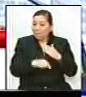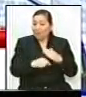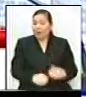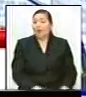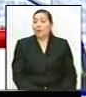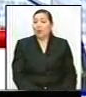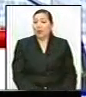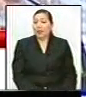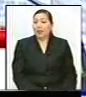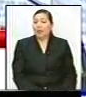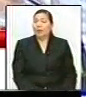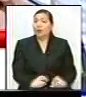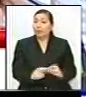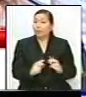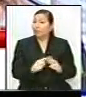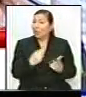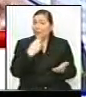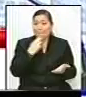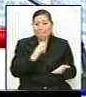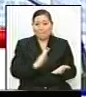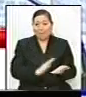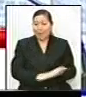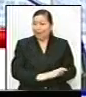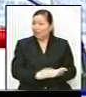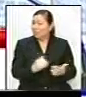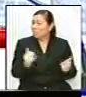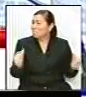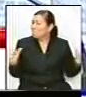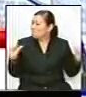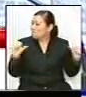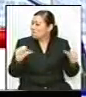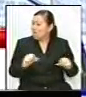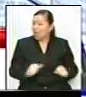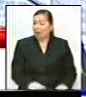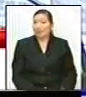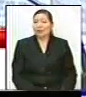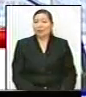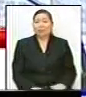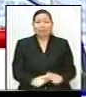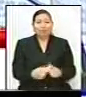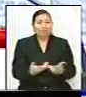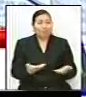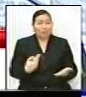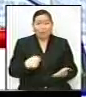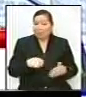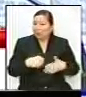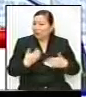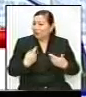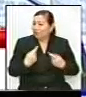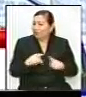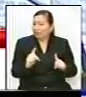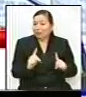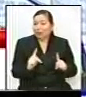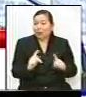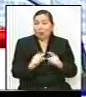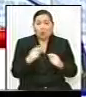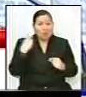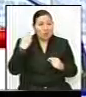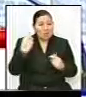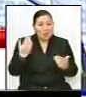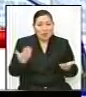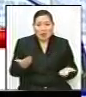presidente. Porque si ese partido inició mal, va a terminar peor. Si ese partido inició de esa manera, nosotros no podemos permitir como partido